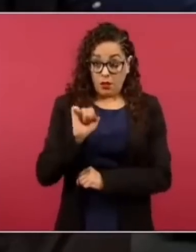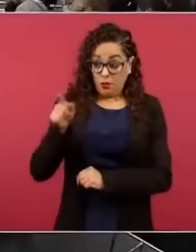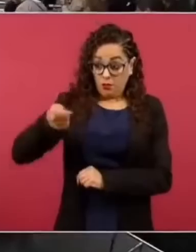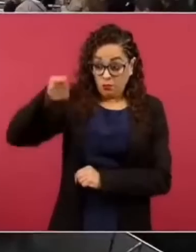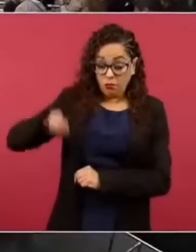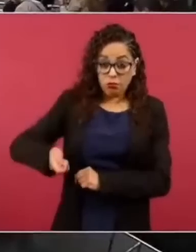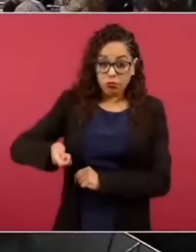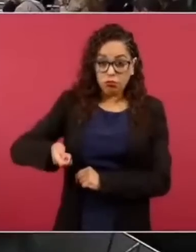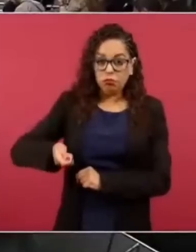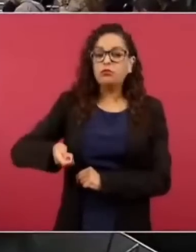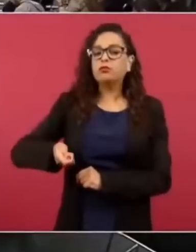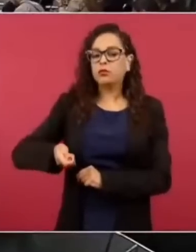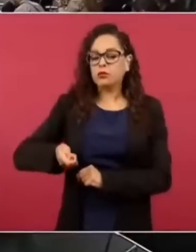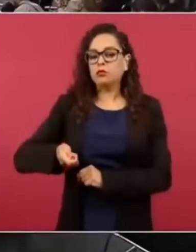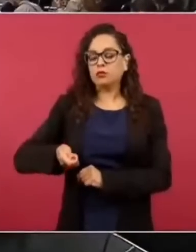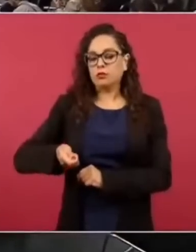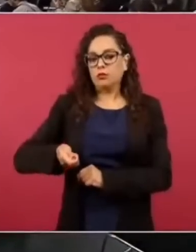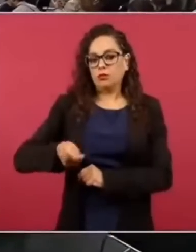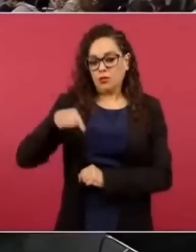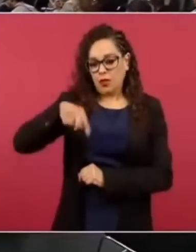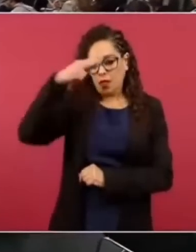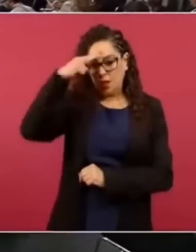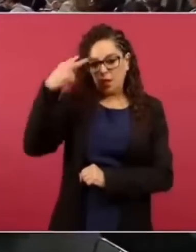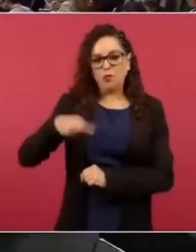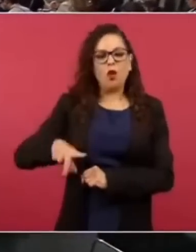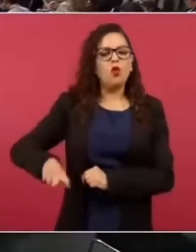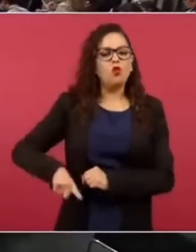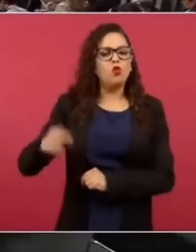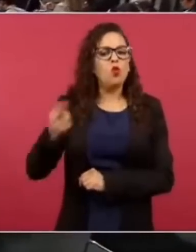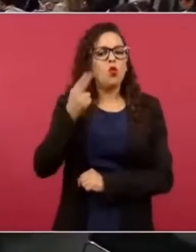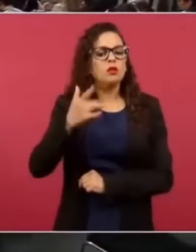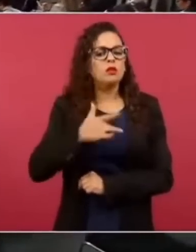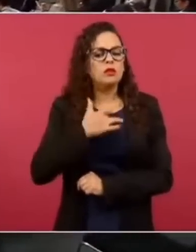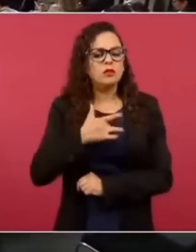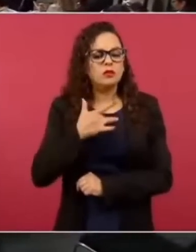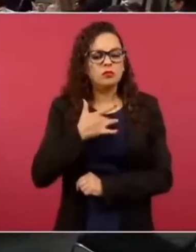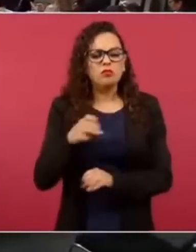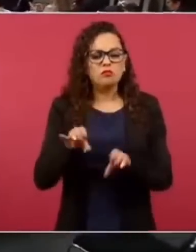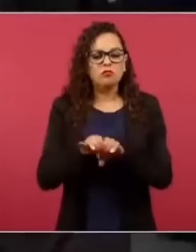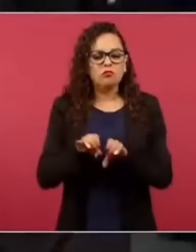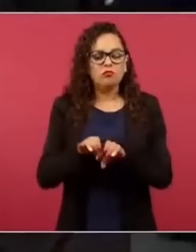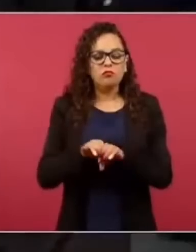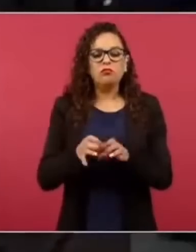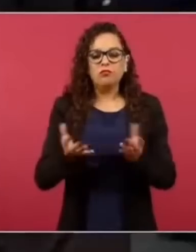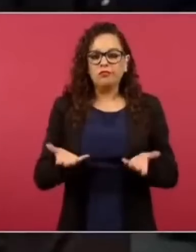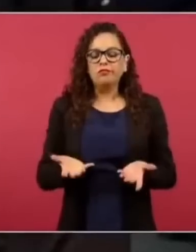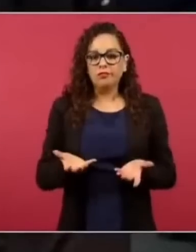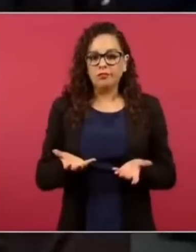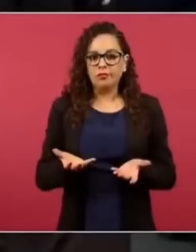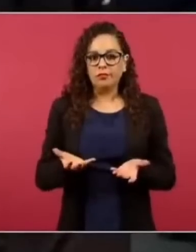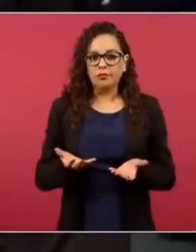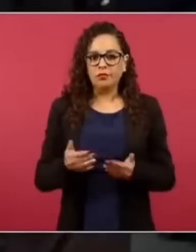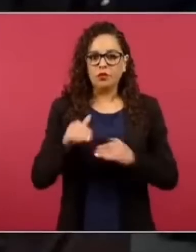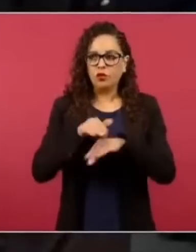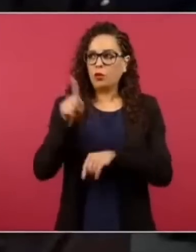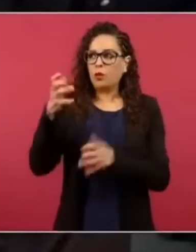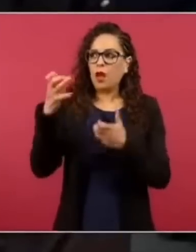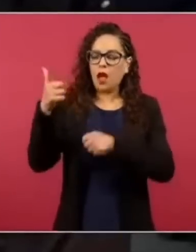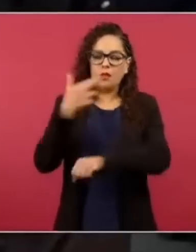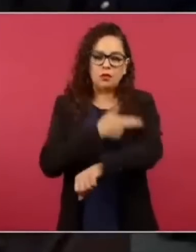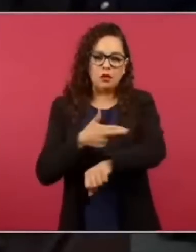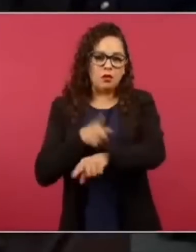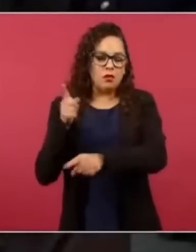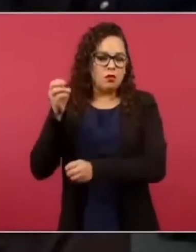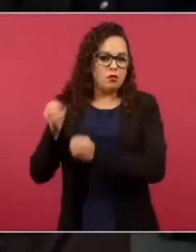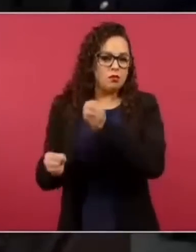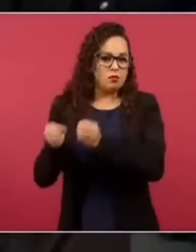cargos. ¿Cómo han visto desde el gobierno mexicano este tipo de solicitudes, este tipo de procedimientos, esta dilación que se pudiera dar en